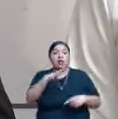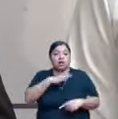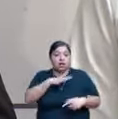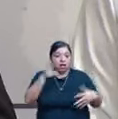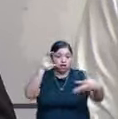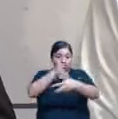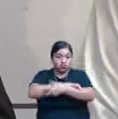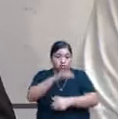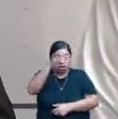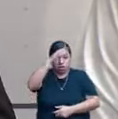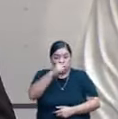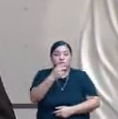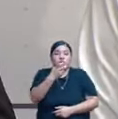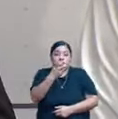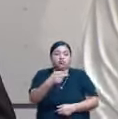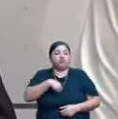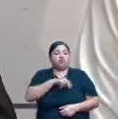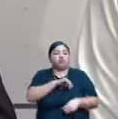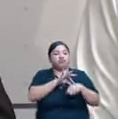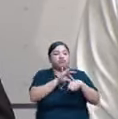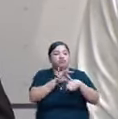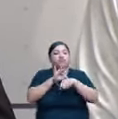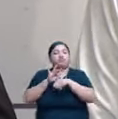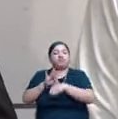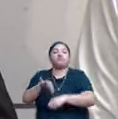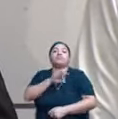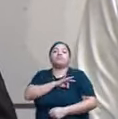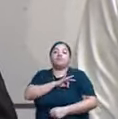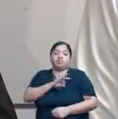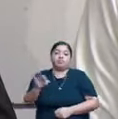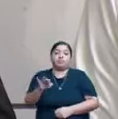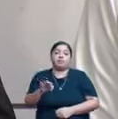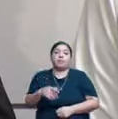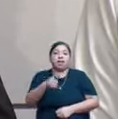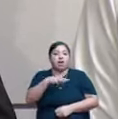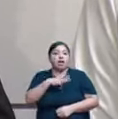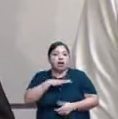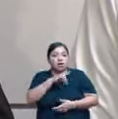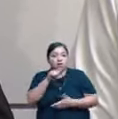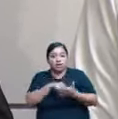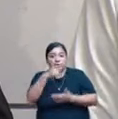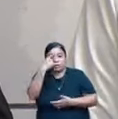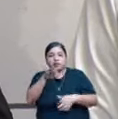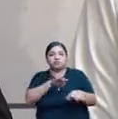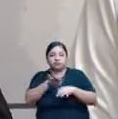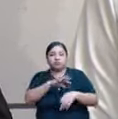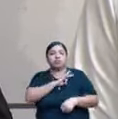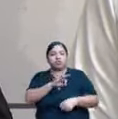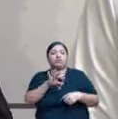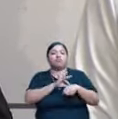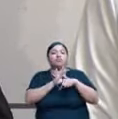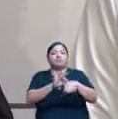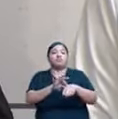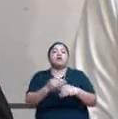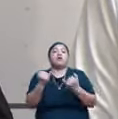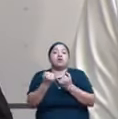convenios para la colocación de personal en diferentes vacantes que se tengan en la región. Gestionaremos proyectos de